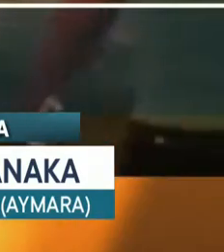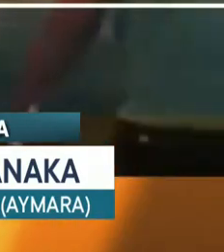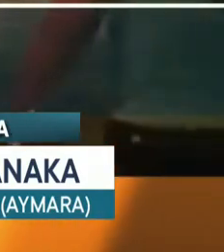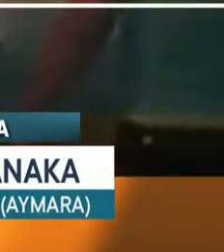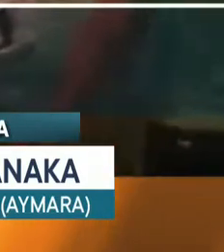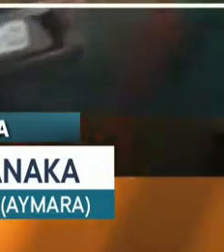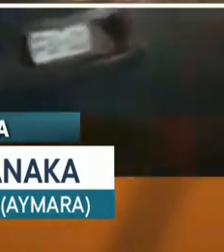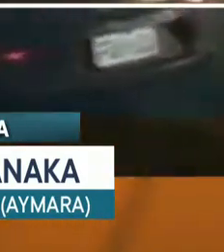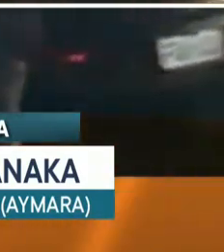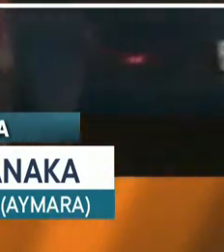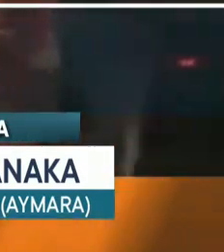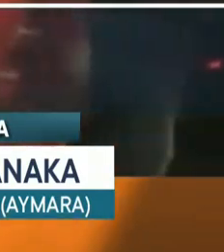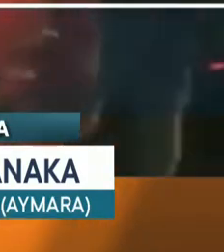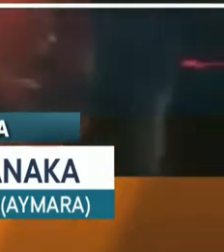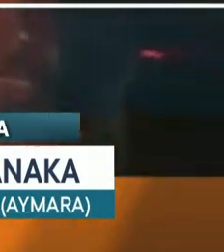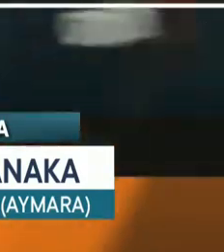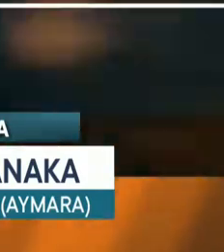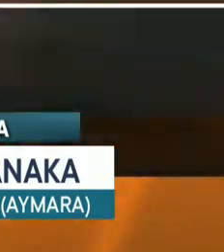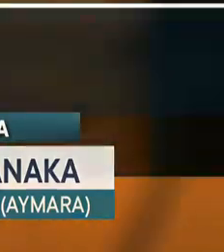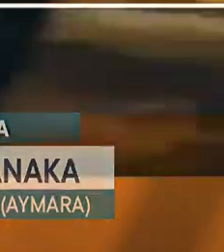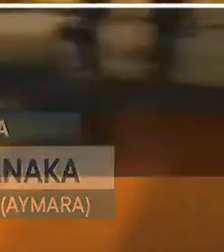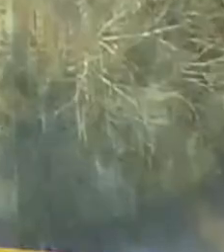Irenakt Abhanaja.